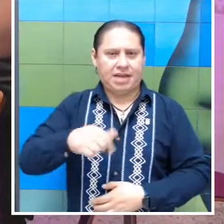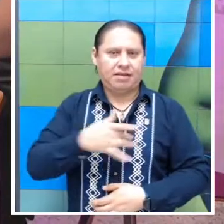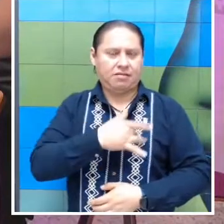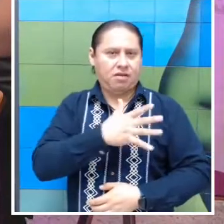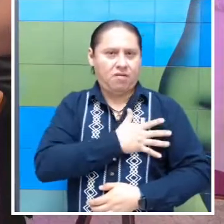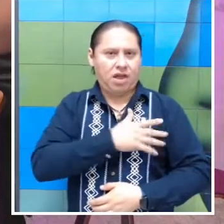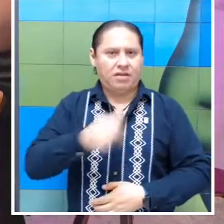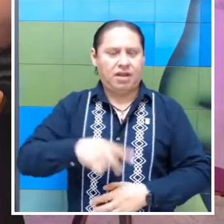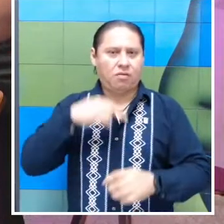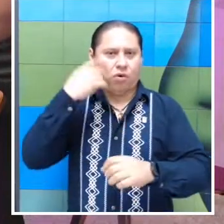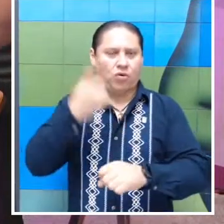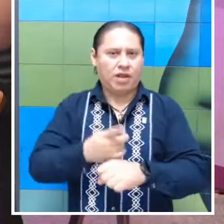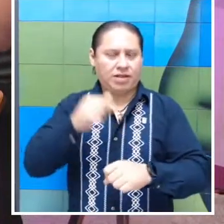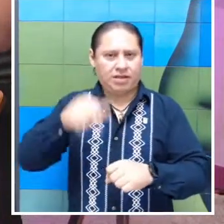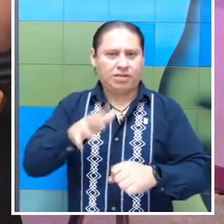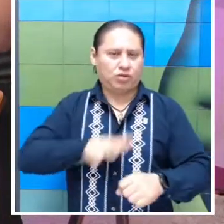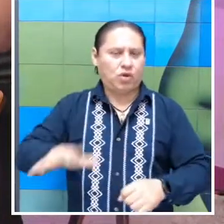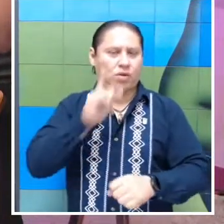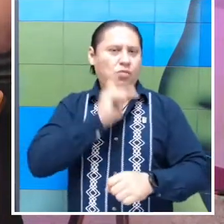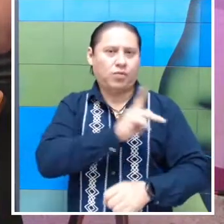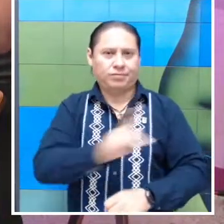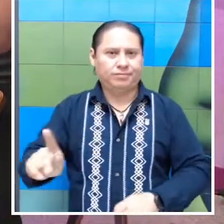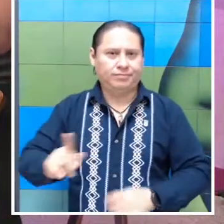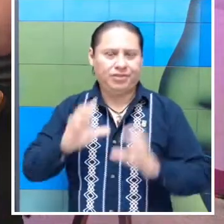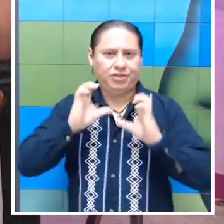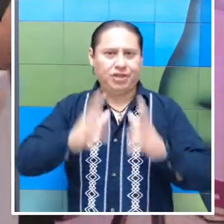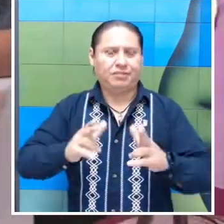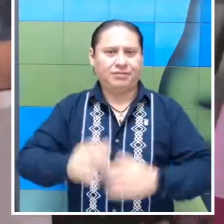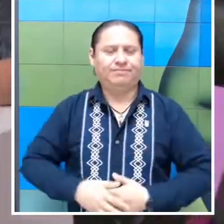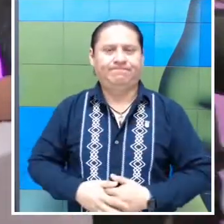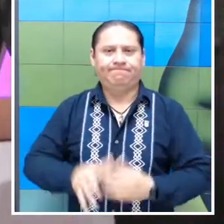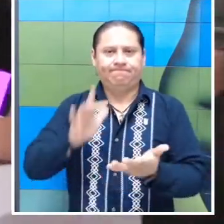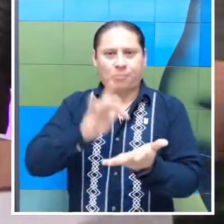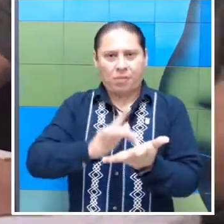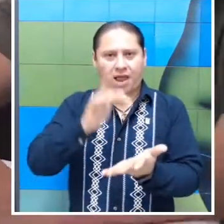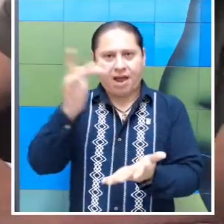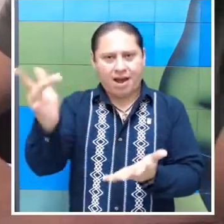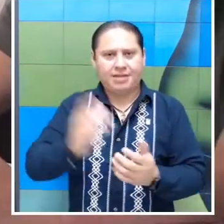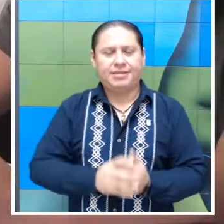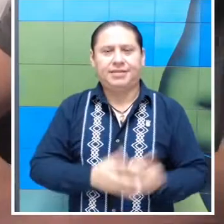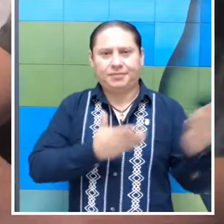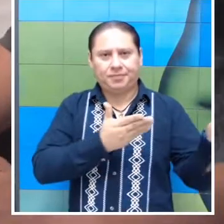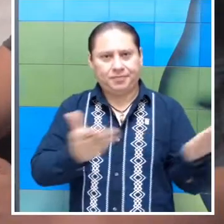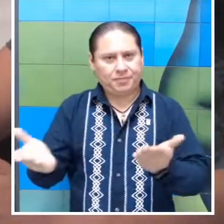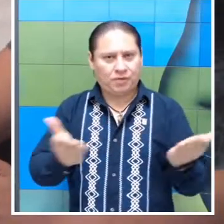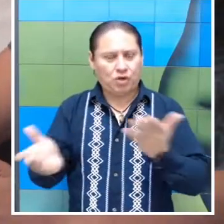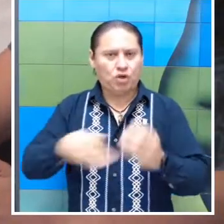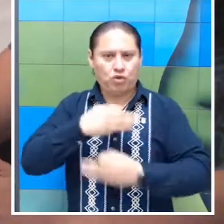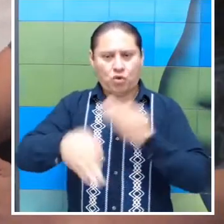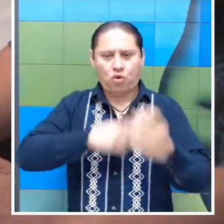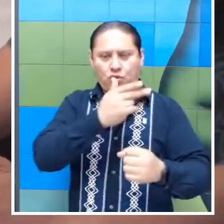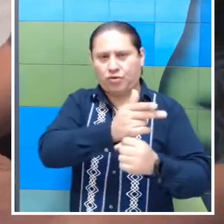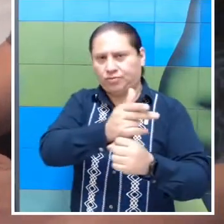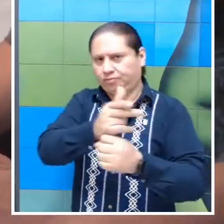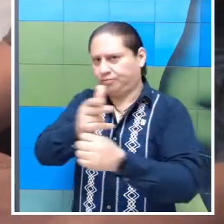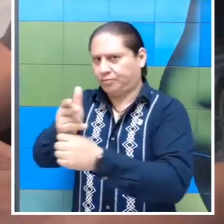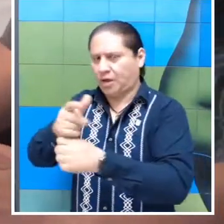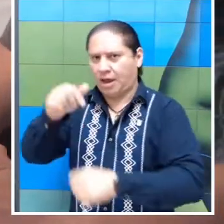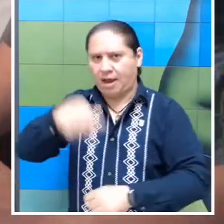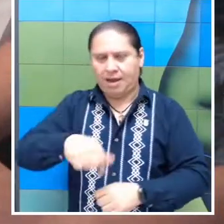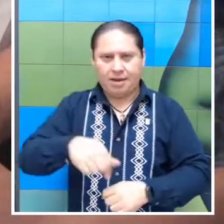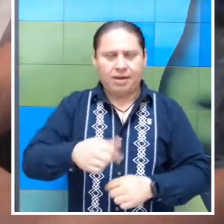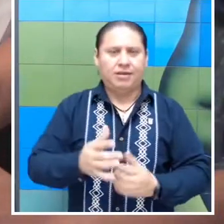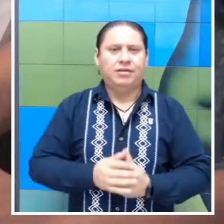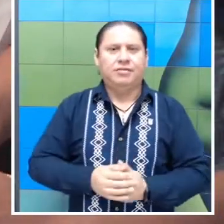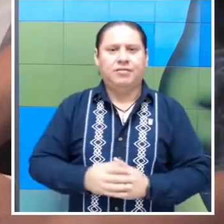con el Corazón del H Congreso del Estado de Chiapas. Muchísimas gracias a todos por su presencia, gracias a los medios de comunicación que están con nosotros,